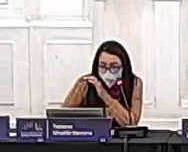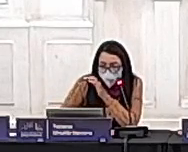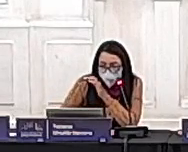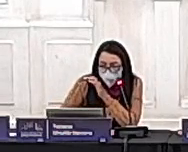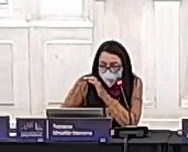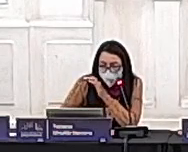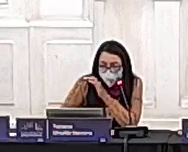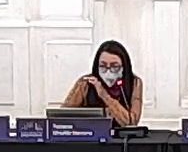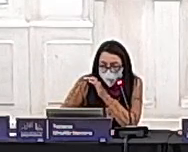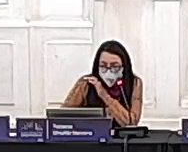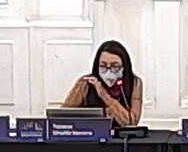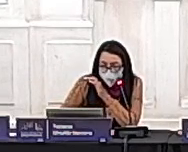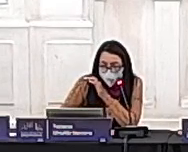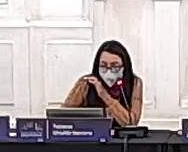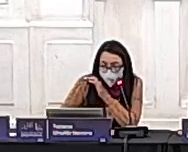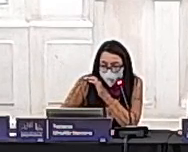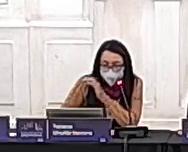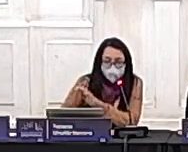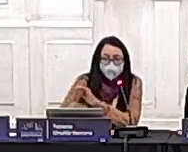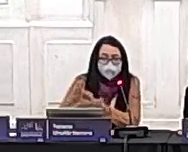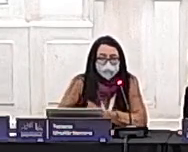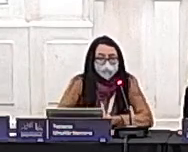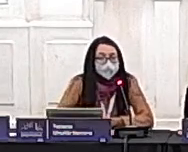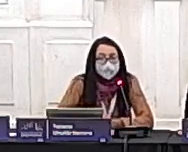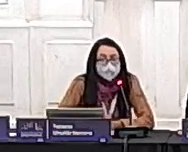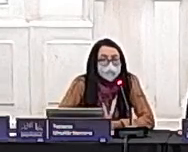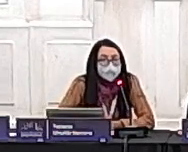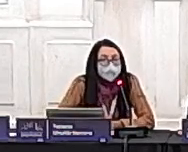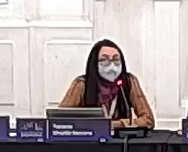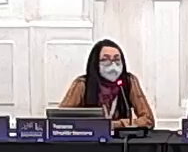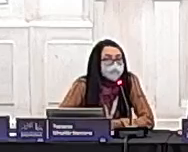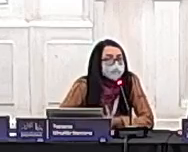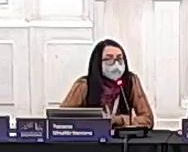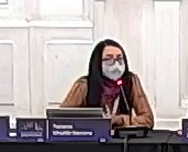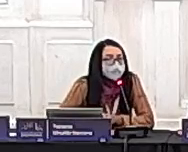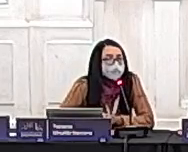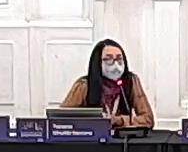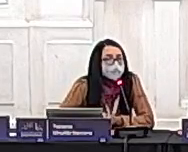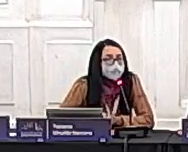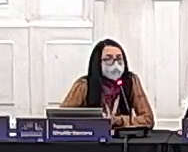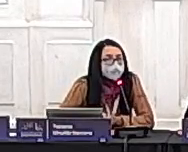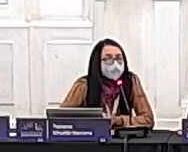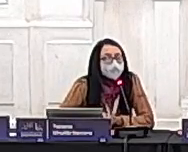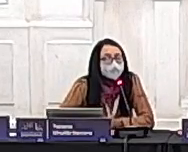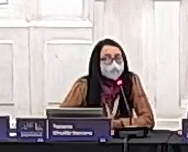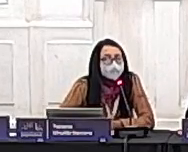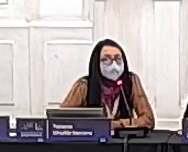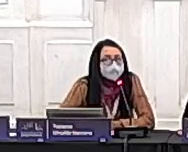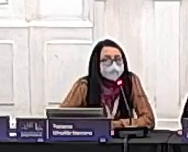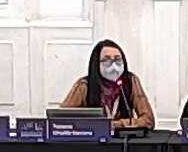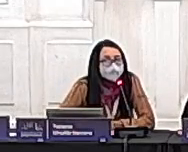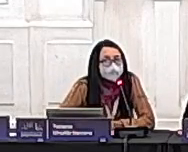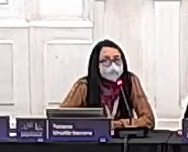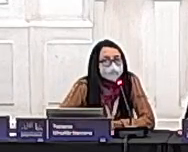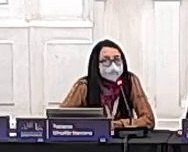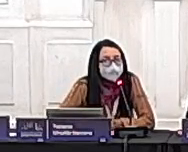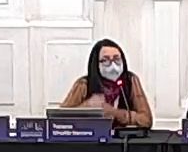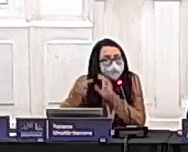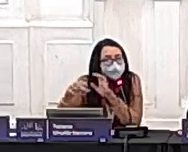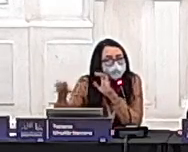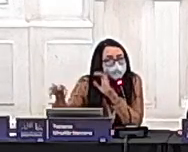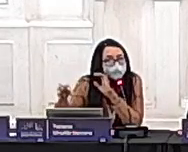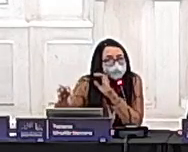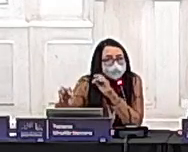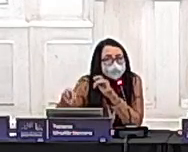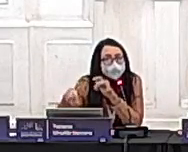¿No hay más preguntas en...? No. De todas maneras, contar que estamos en coordinaciones